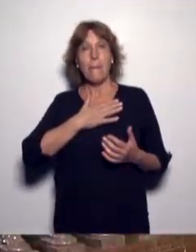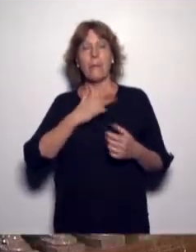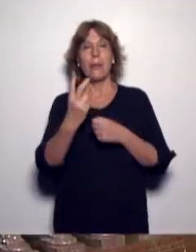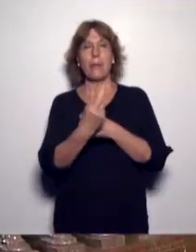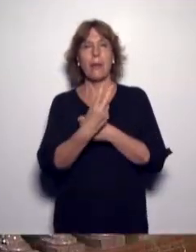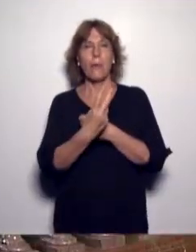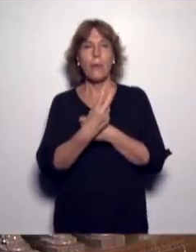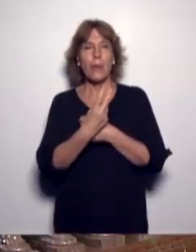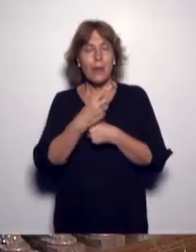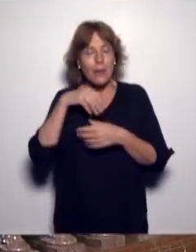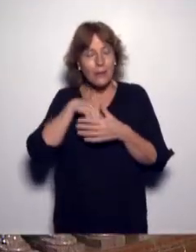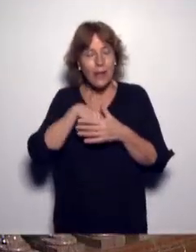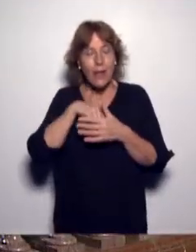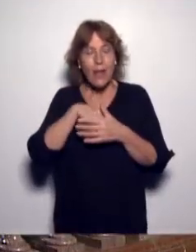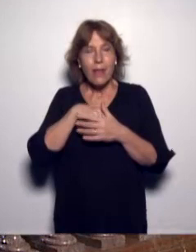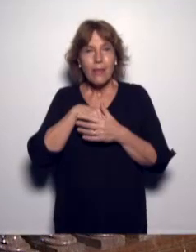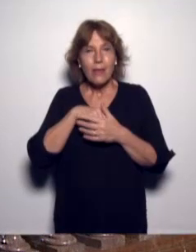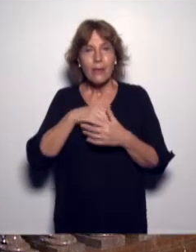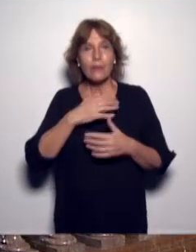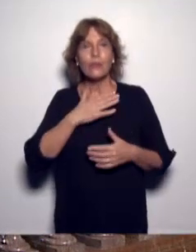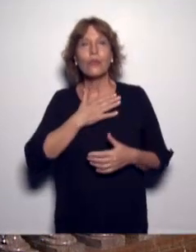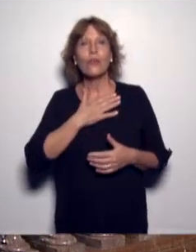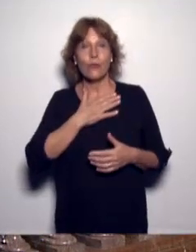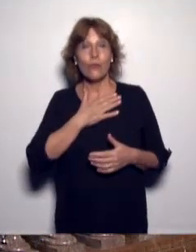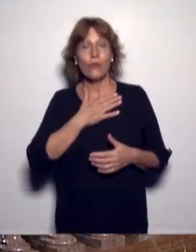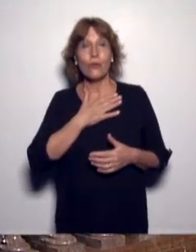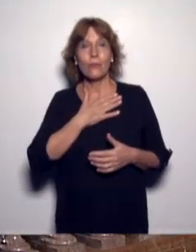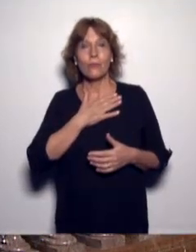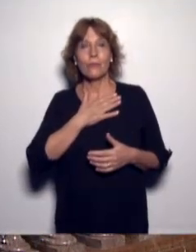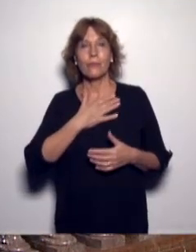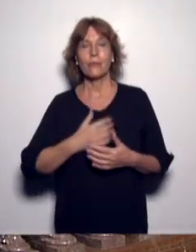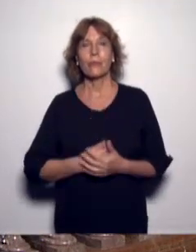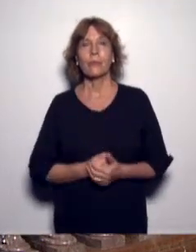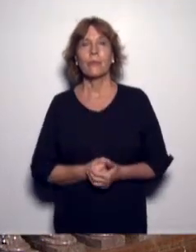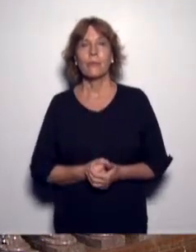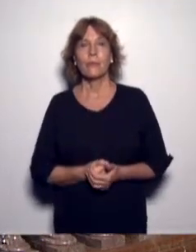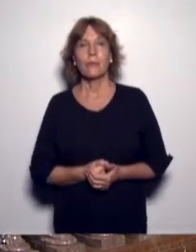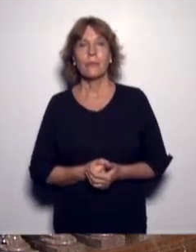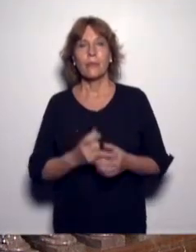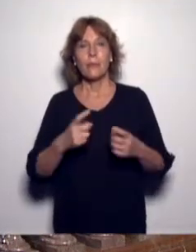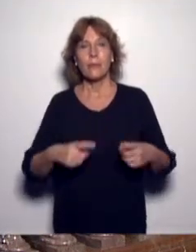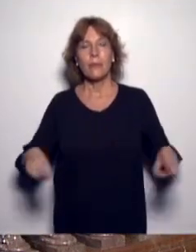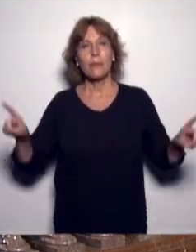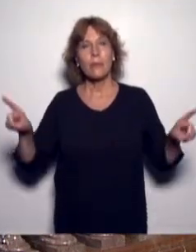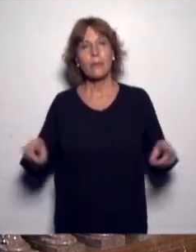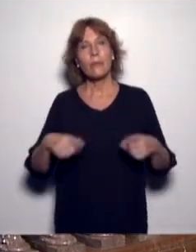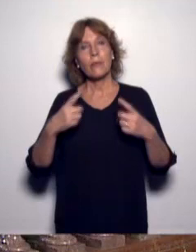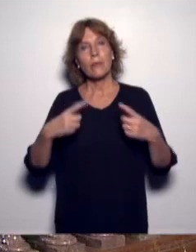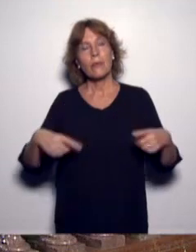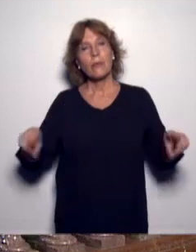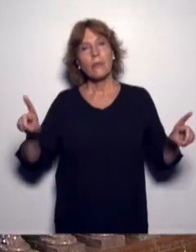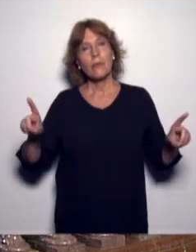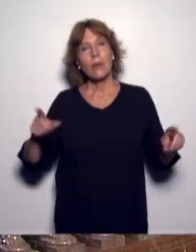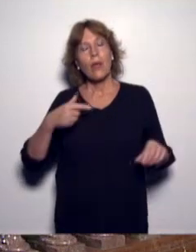Misa presidida por Monseñor Alejandro Giorgi, Obispo Auxiliar de Buenos Aires. Te